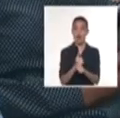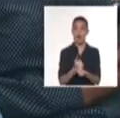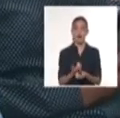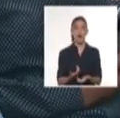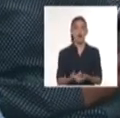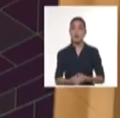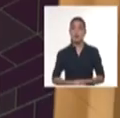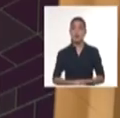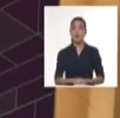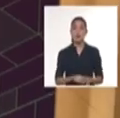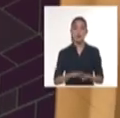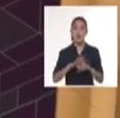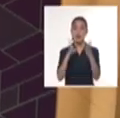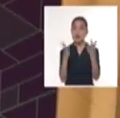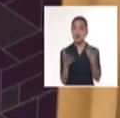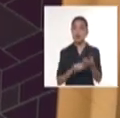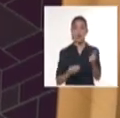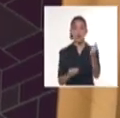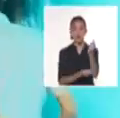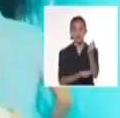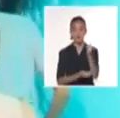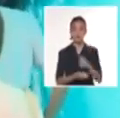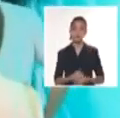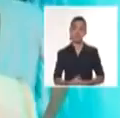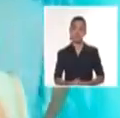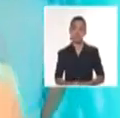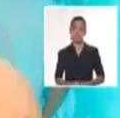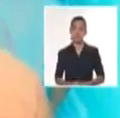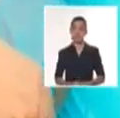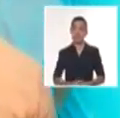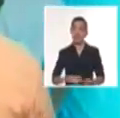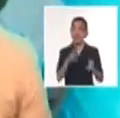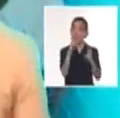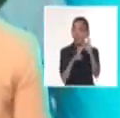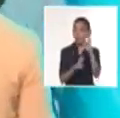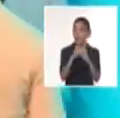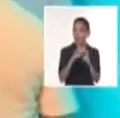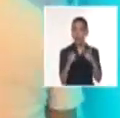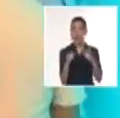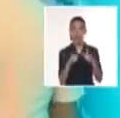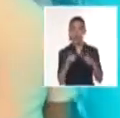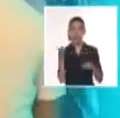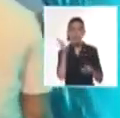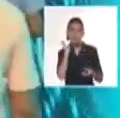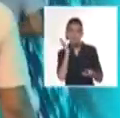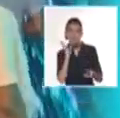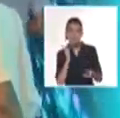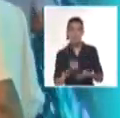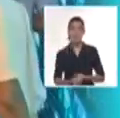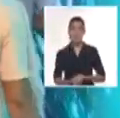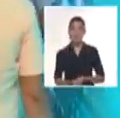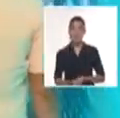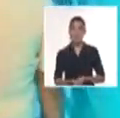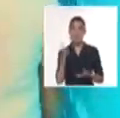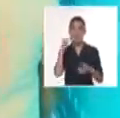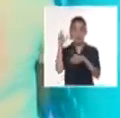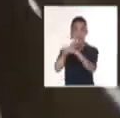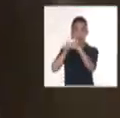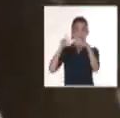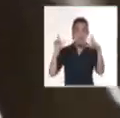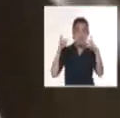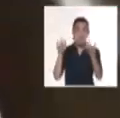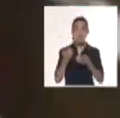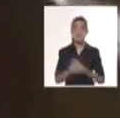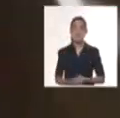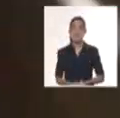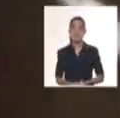comunes. Paneles, talleres y exposiciones sobre los desafíos de la comunicación digital y la inteligencia artificial